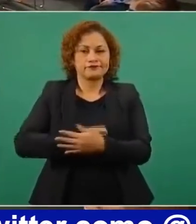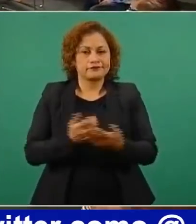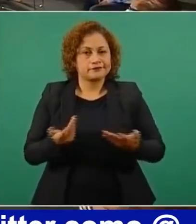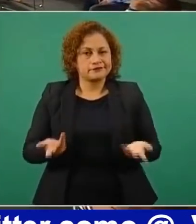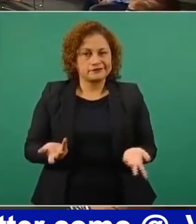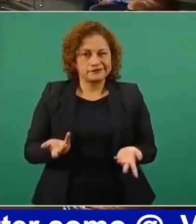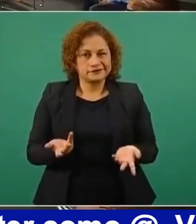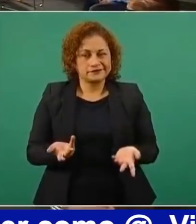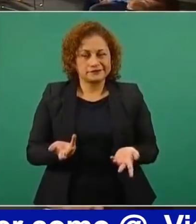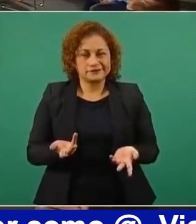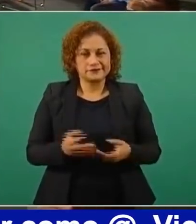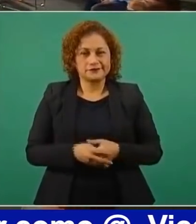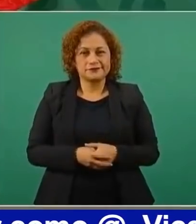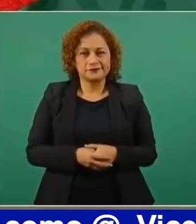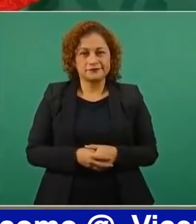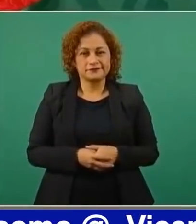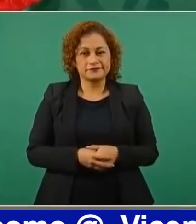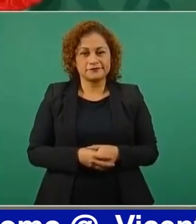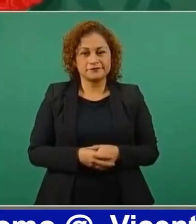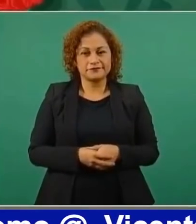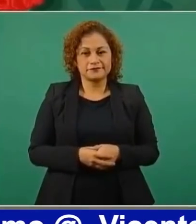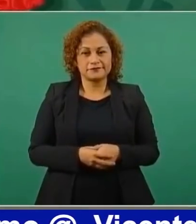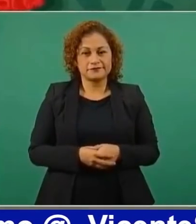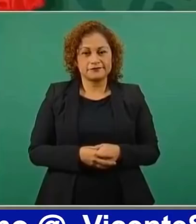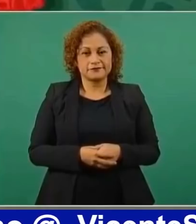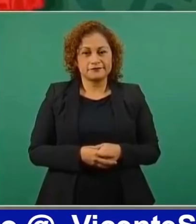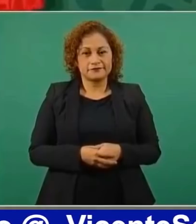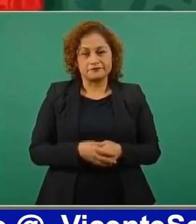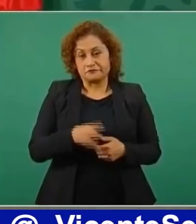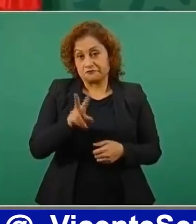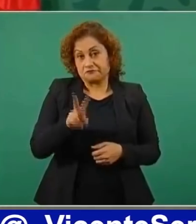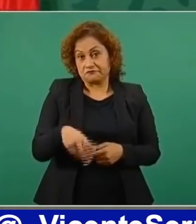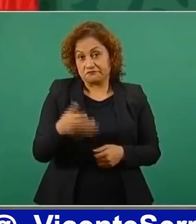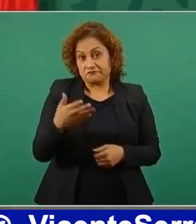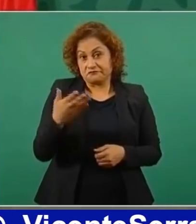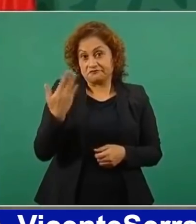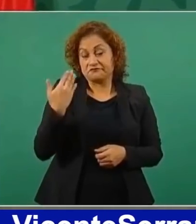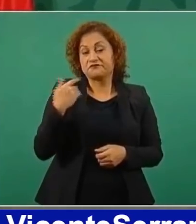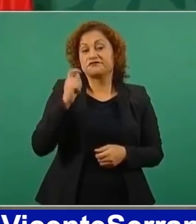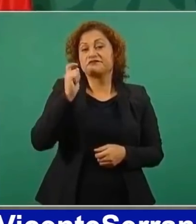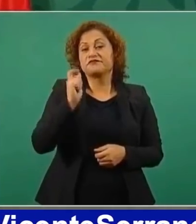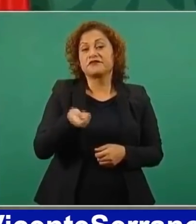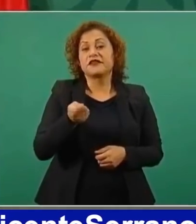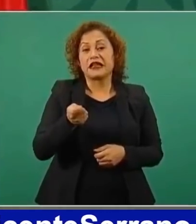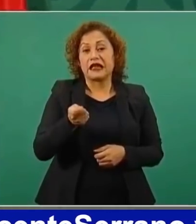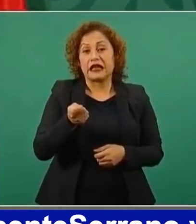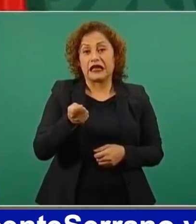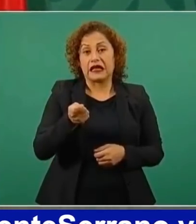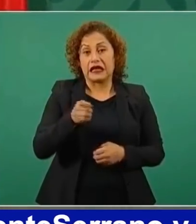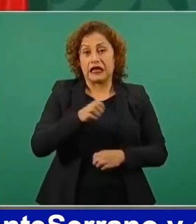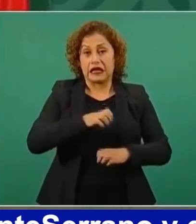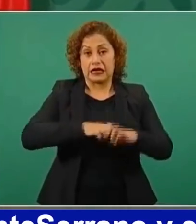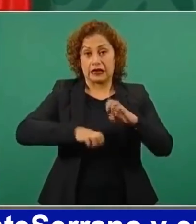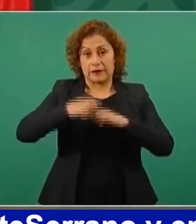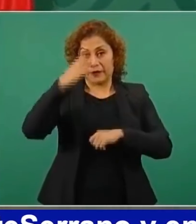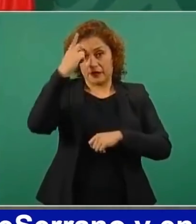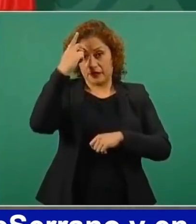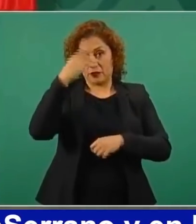En sentido estricto, no eran empresarios, eran traficantes de